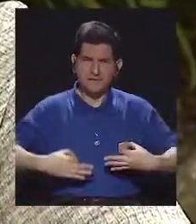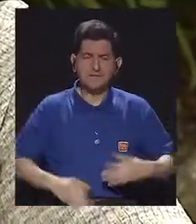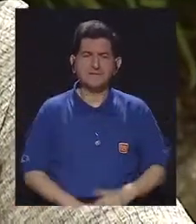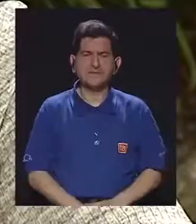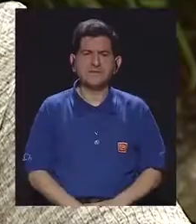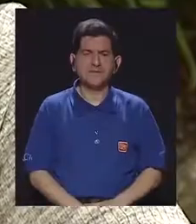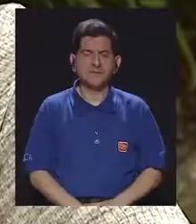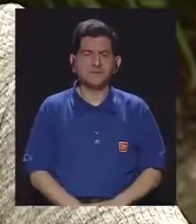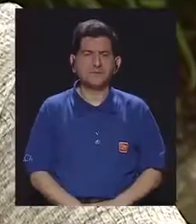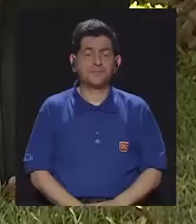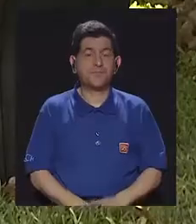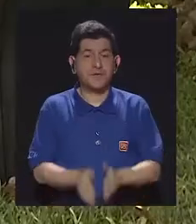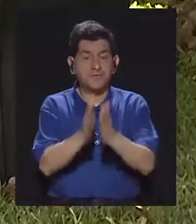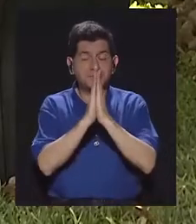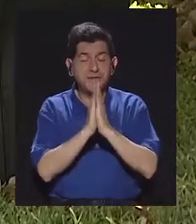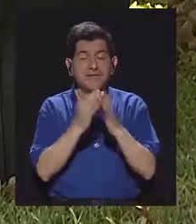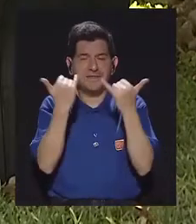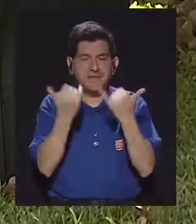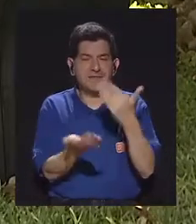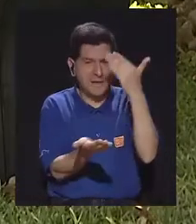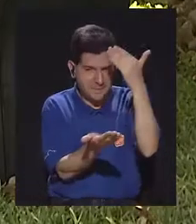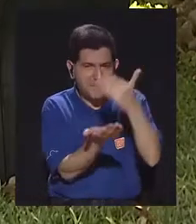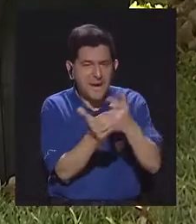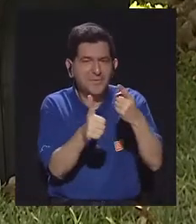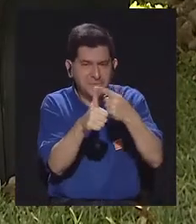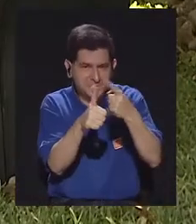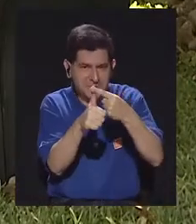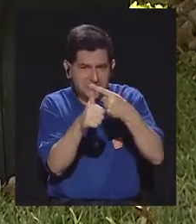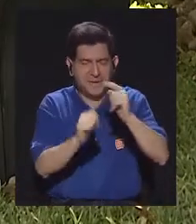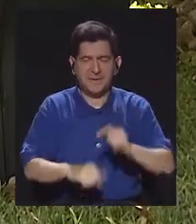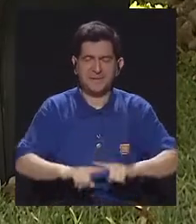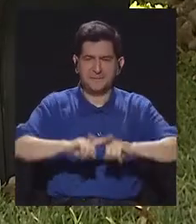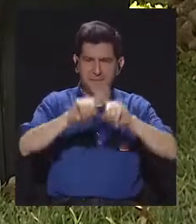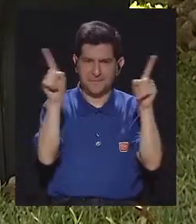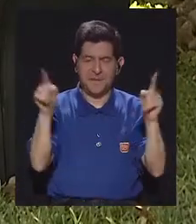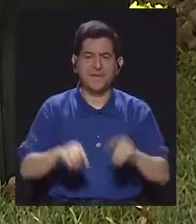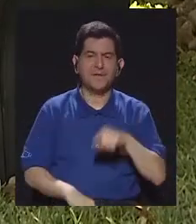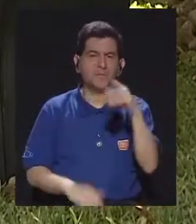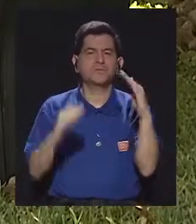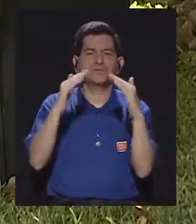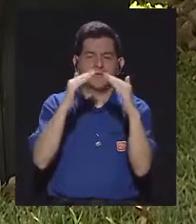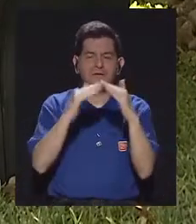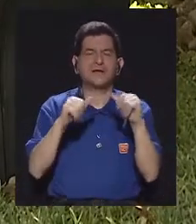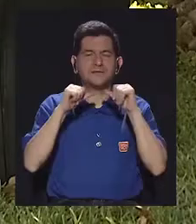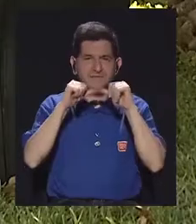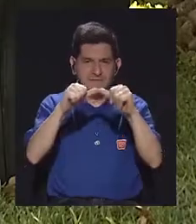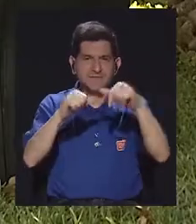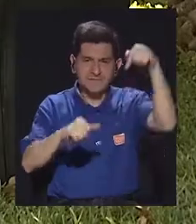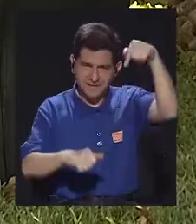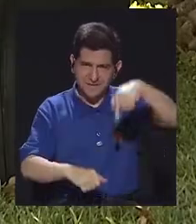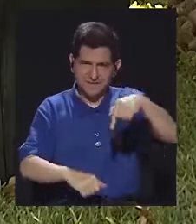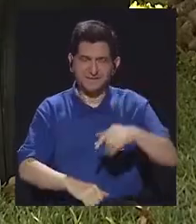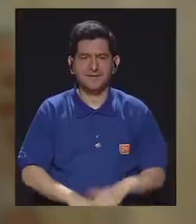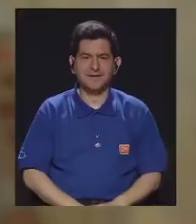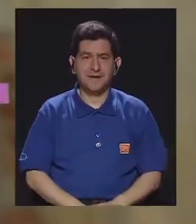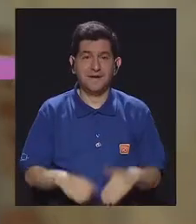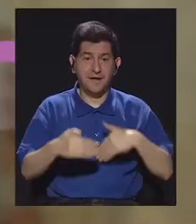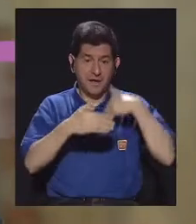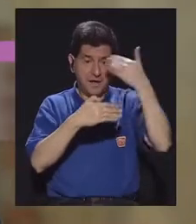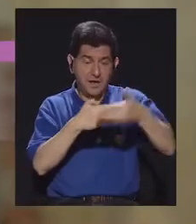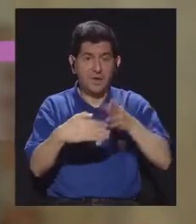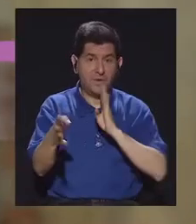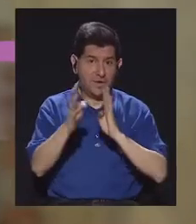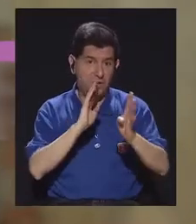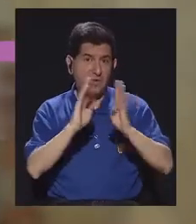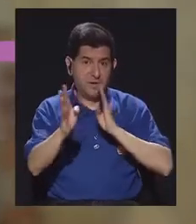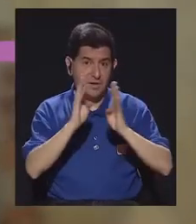Gabriela y María Armal, pues ¿sí? Nos están pidiendo hacer una pausa, una primera pausa. Pero en sus hogares, por favor, quédense con nosotros y ya retornamos